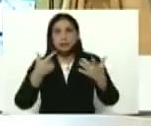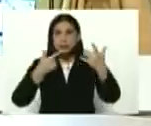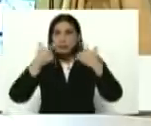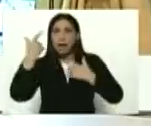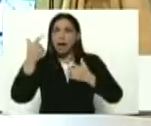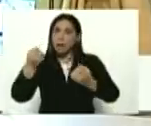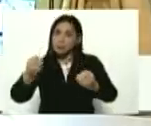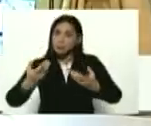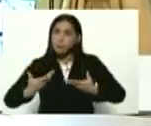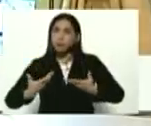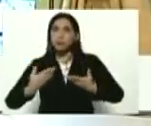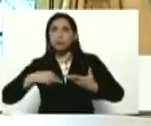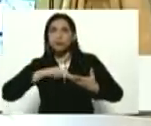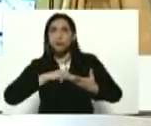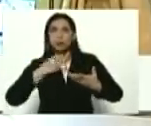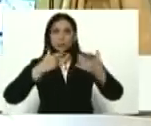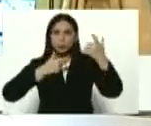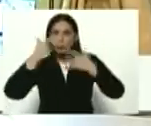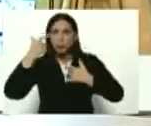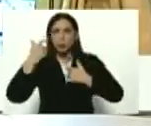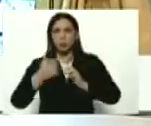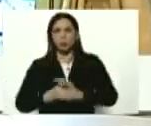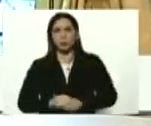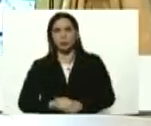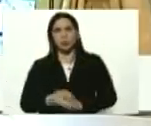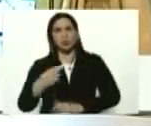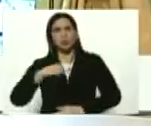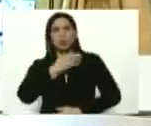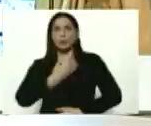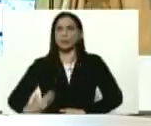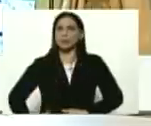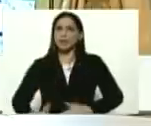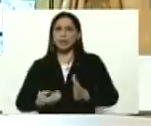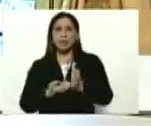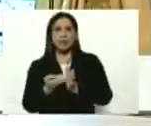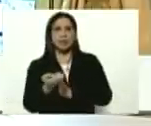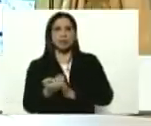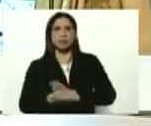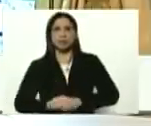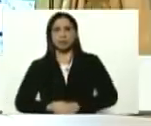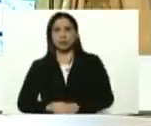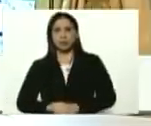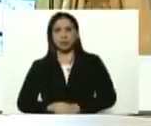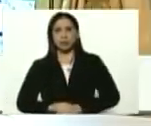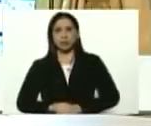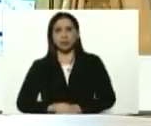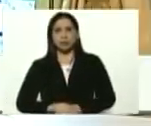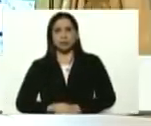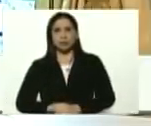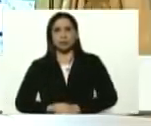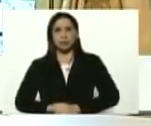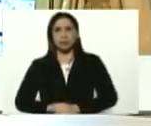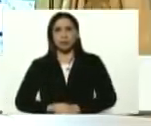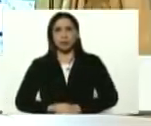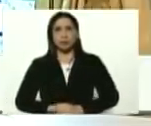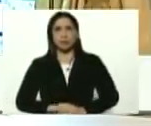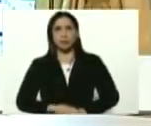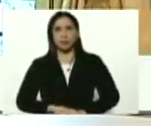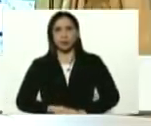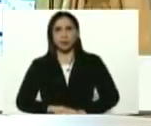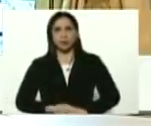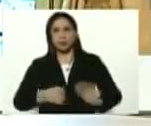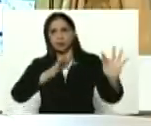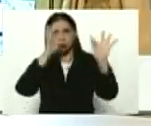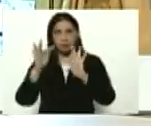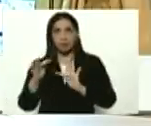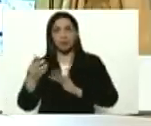Rafael Chávez Frías, nuestro comandante supremo, nuestro presidente eterno. Es un legado hermosísimo. Que